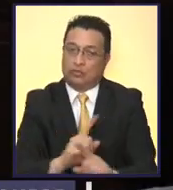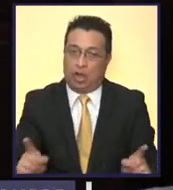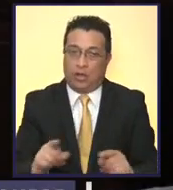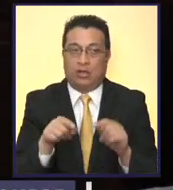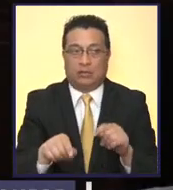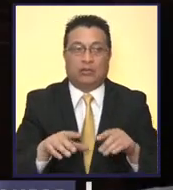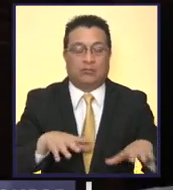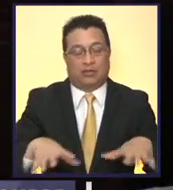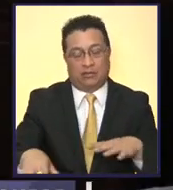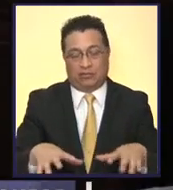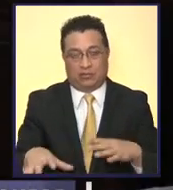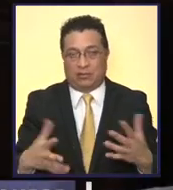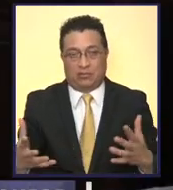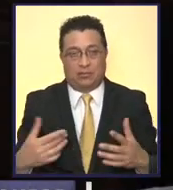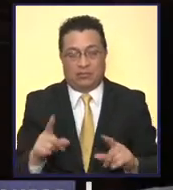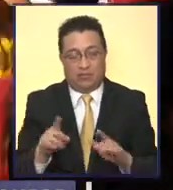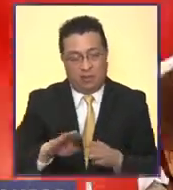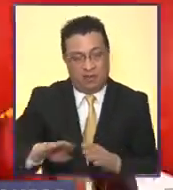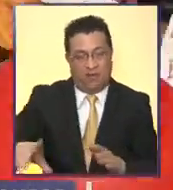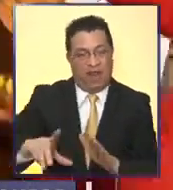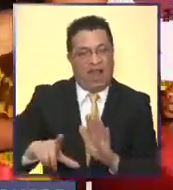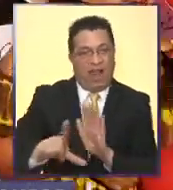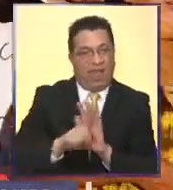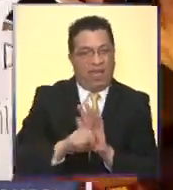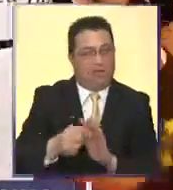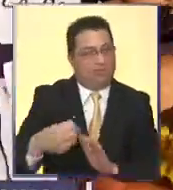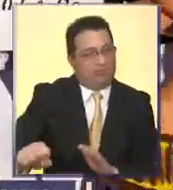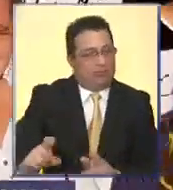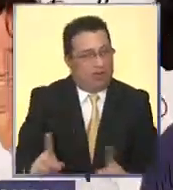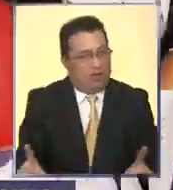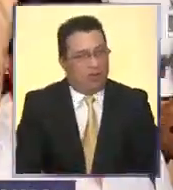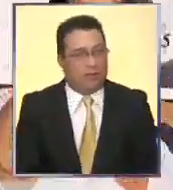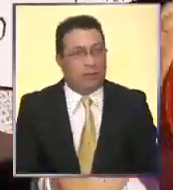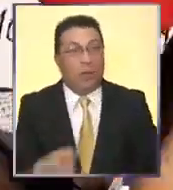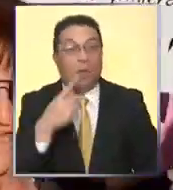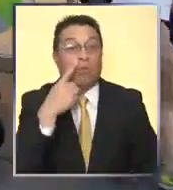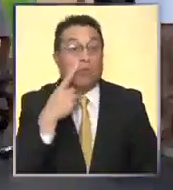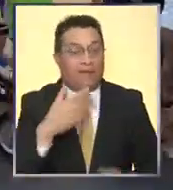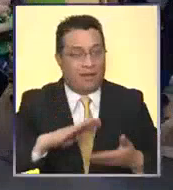cosa que está al margen de la ley. Una prueba para la comunidad